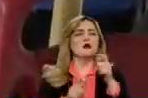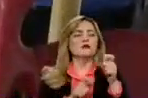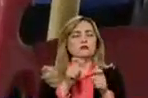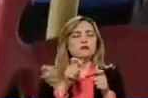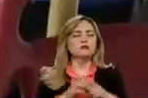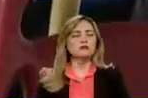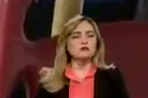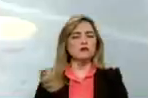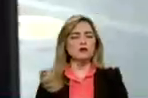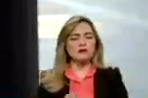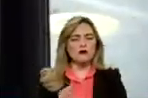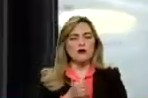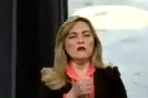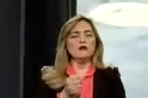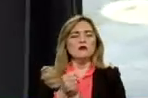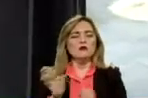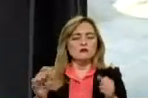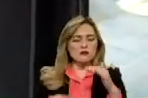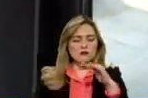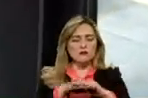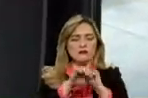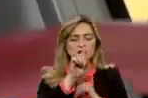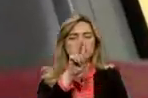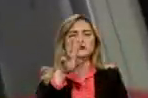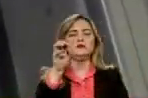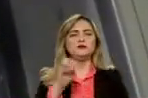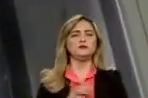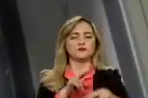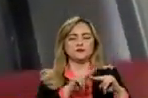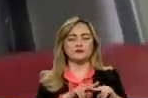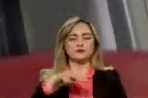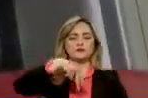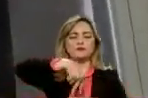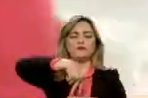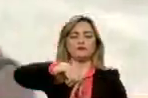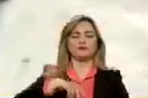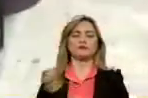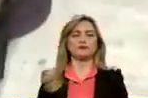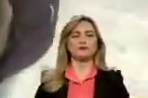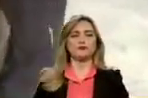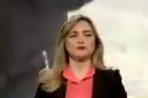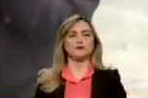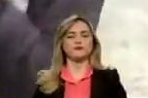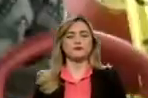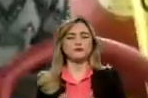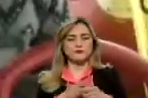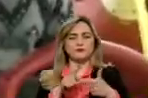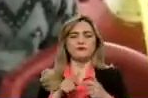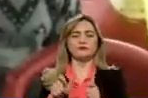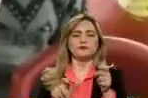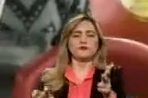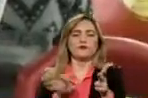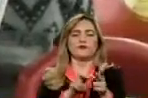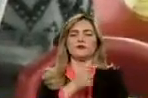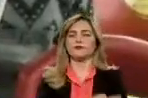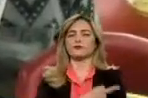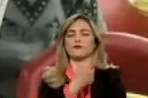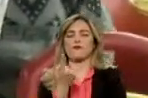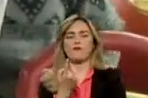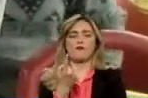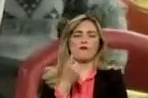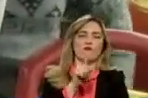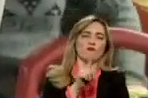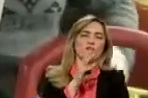en los biarticulados hasta 120, entre sentadas y de pie. Actualmente el promedio de pasajeros por día varía